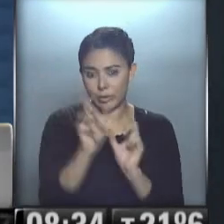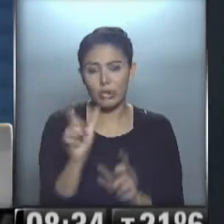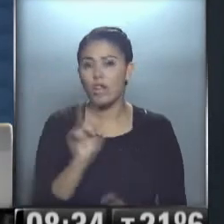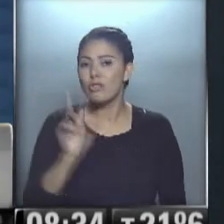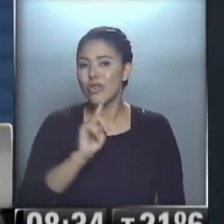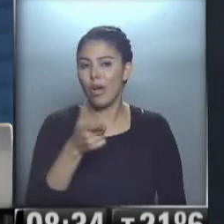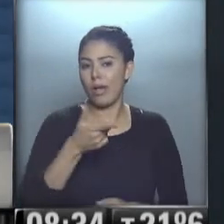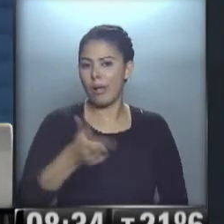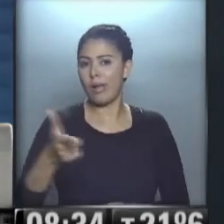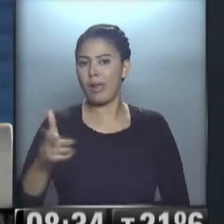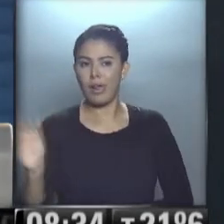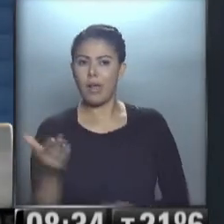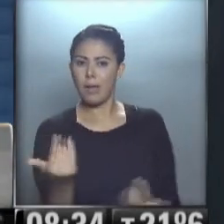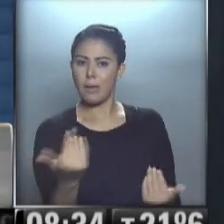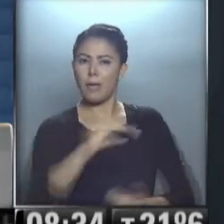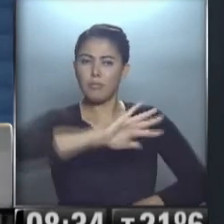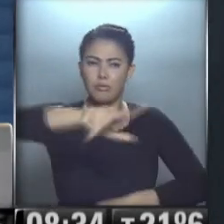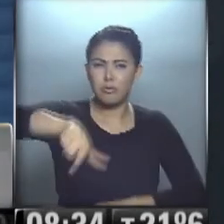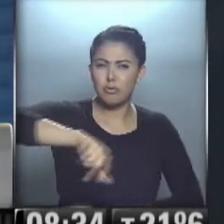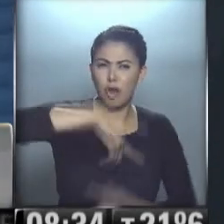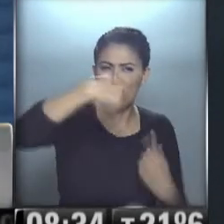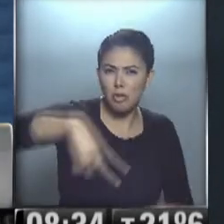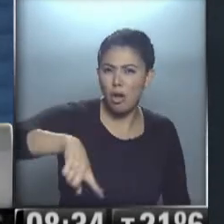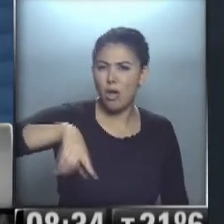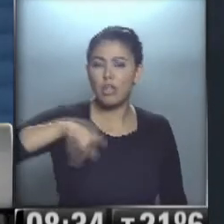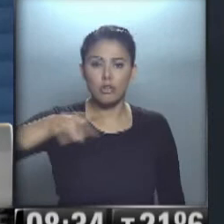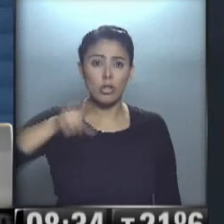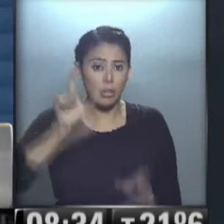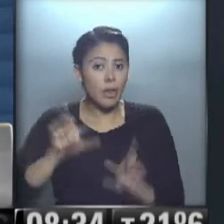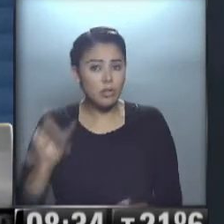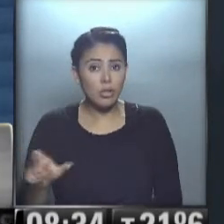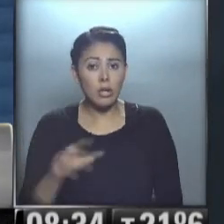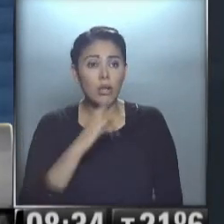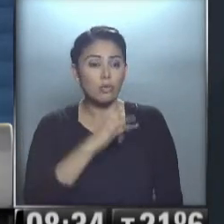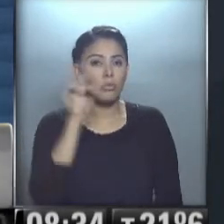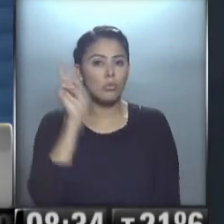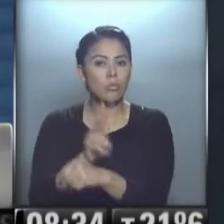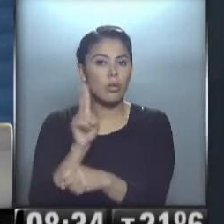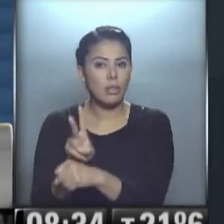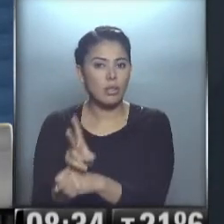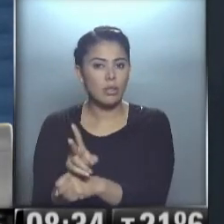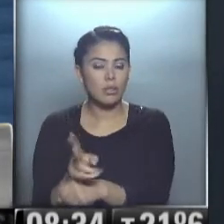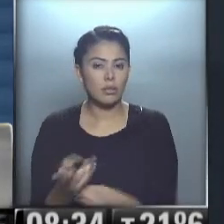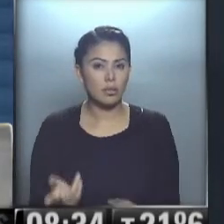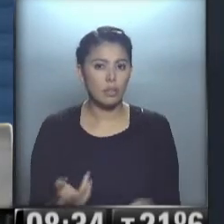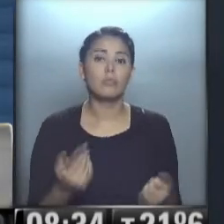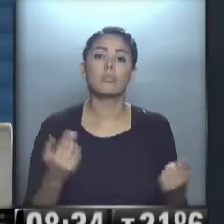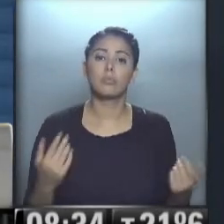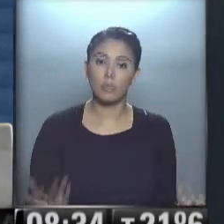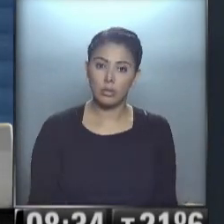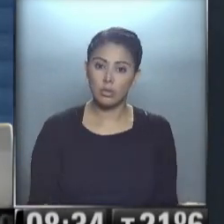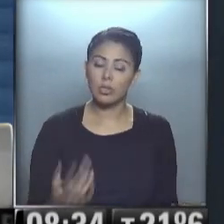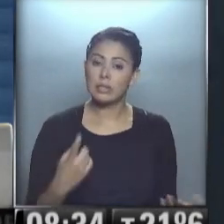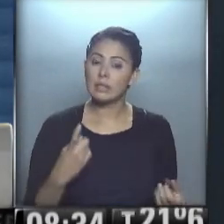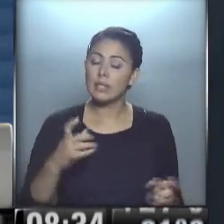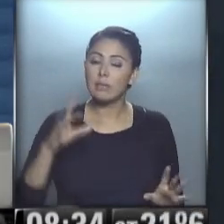para promover desmanes y o saqueos que perjudican a los ciudadanos que deben cuidar y proteger. En consecuencia, tenemos que